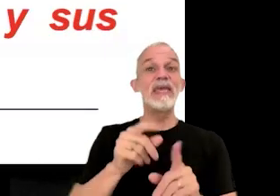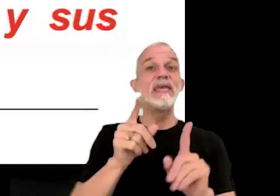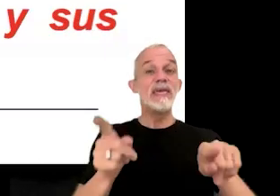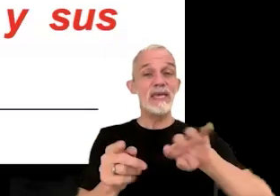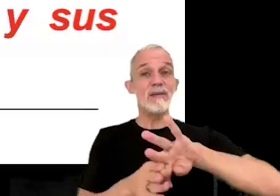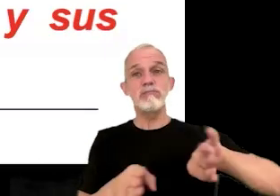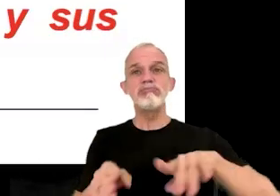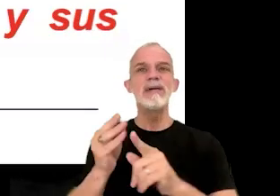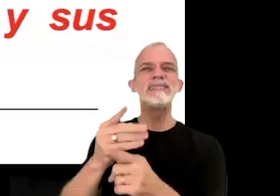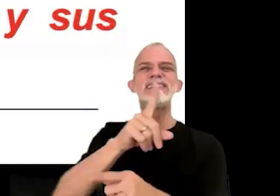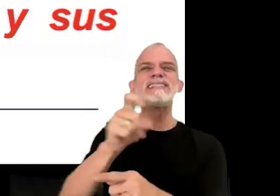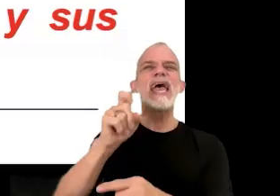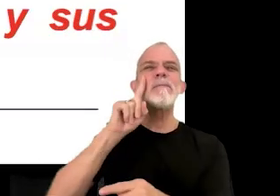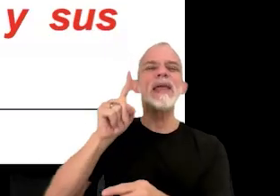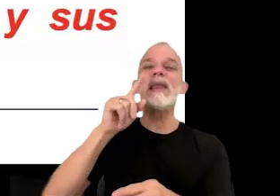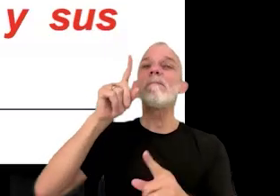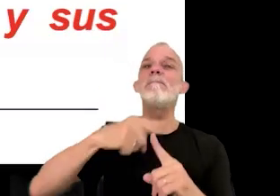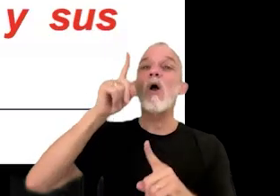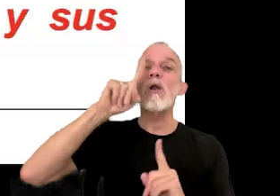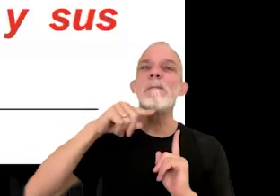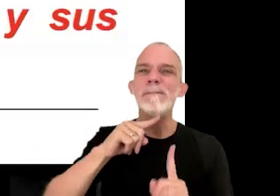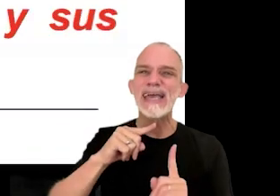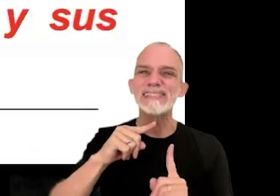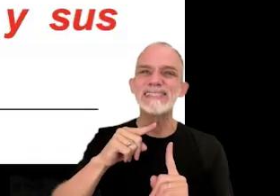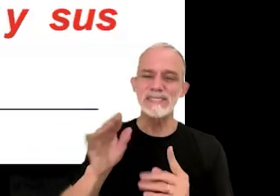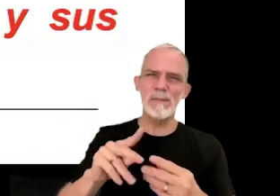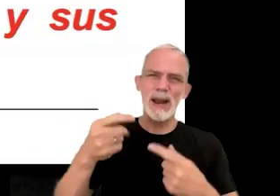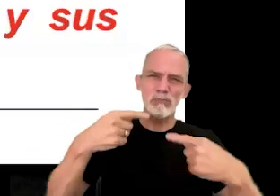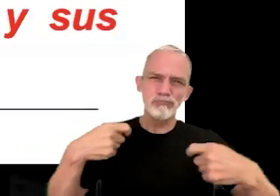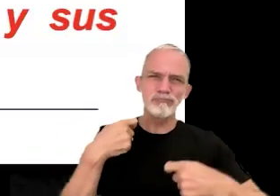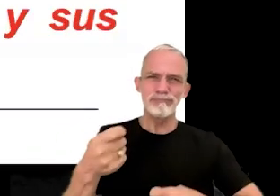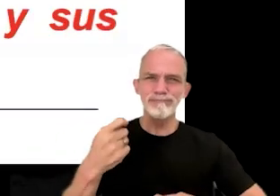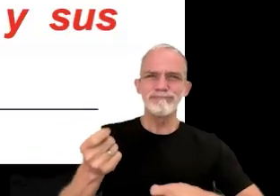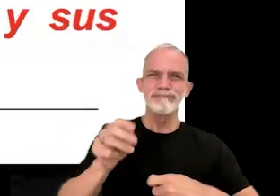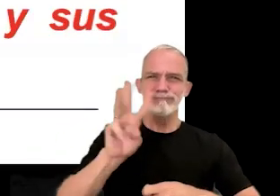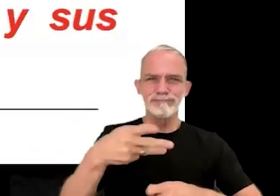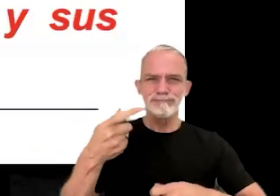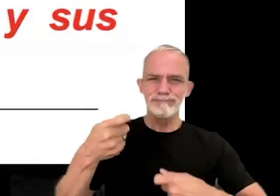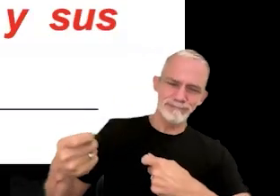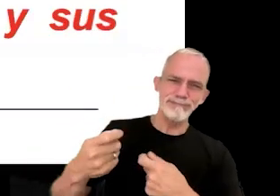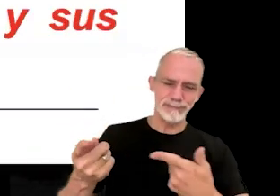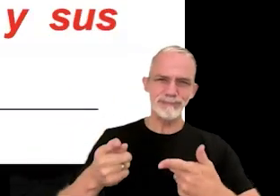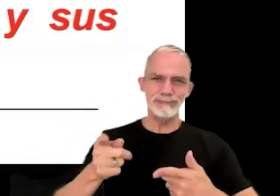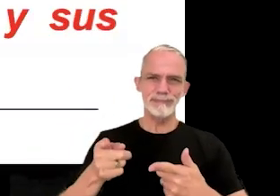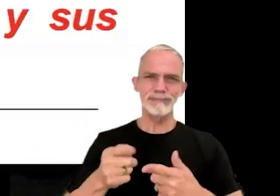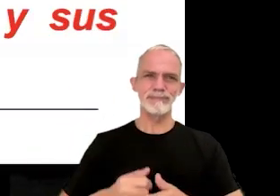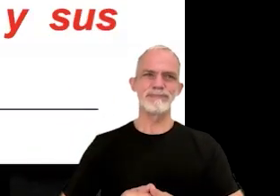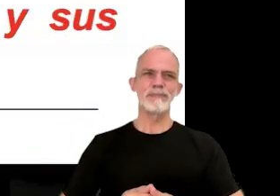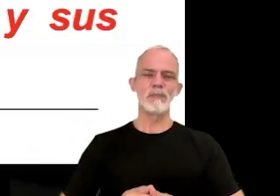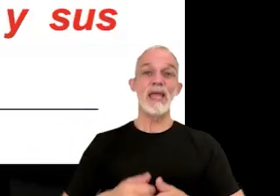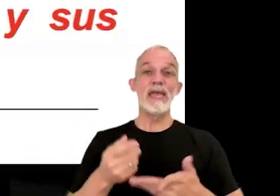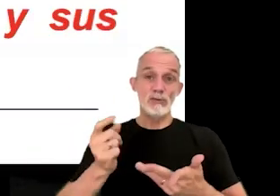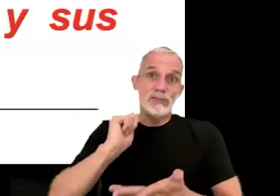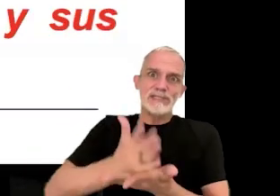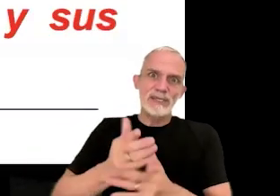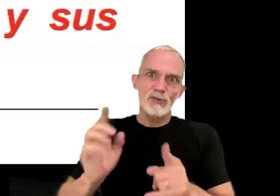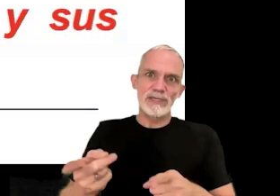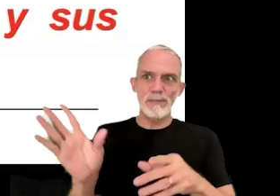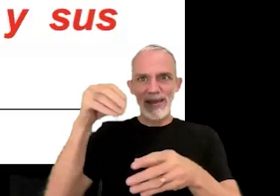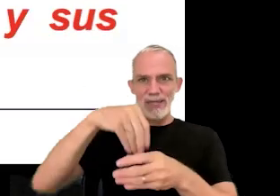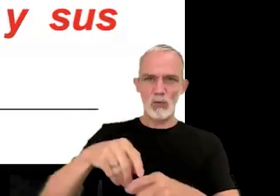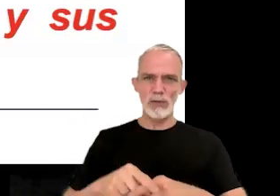por cada mes para los recursos de la seguridad social y sus sanciones. Entonces, acá, al traer esta